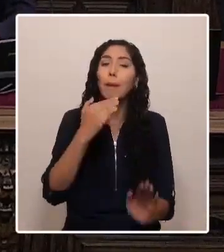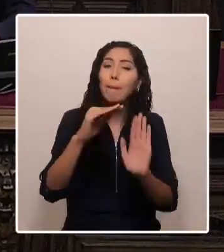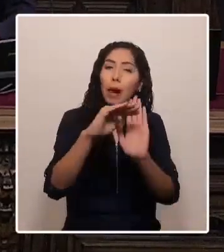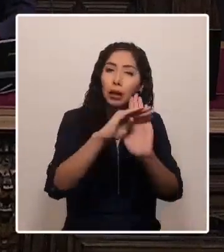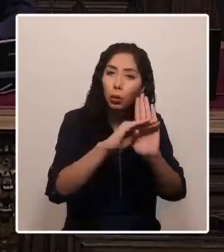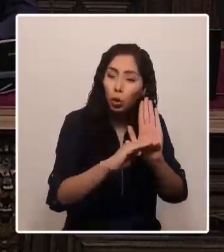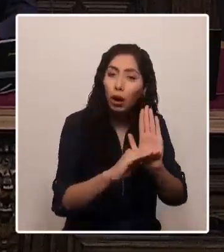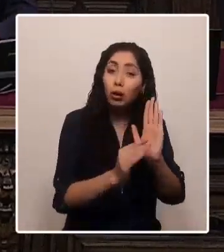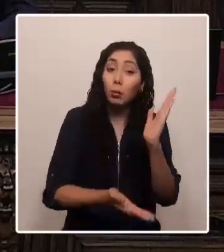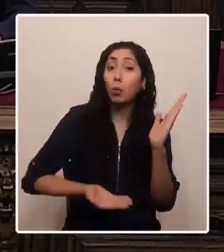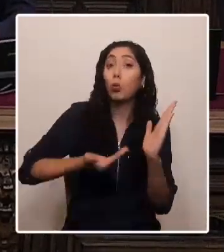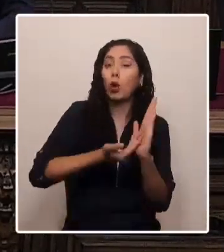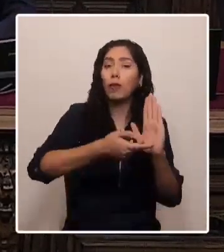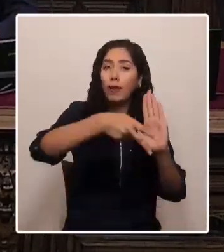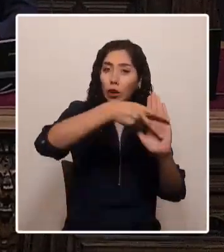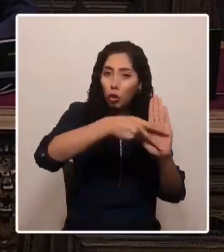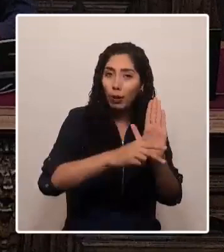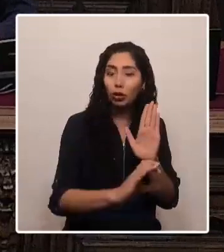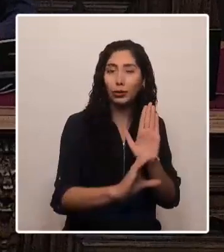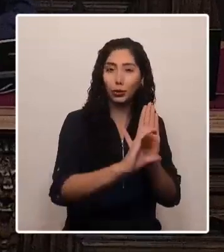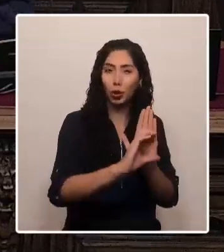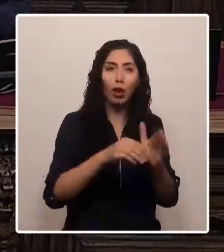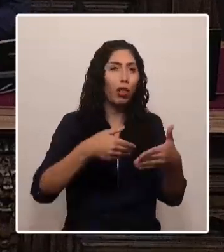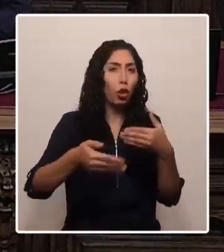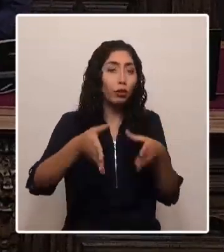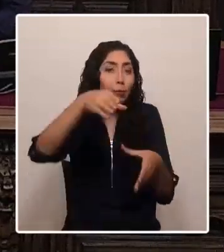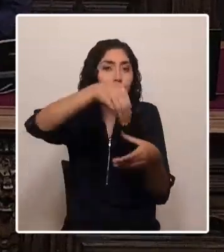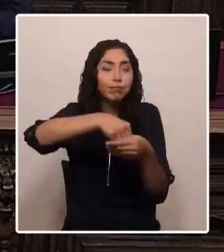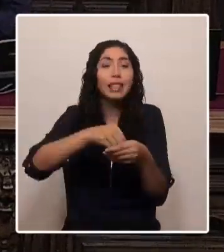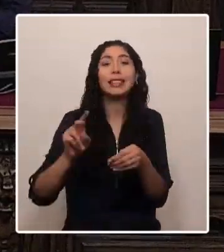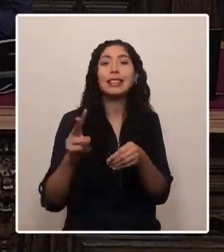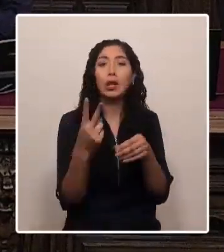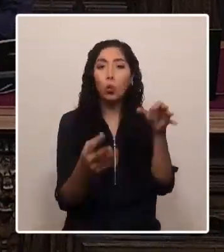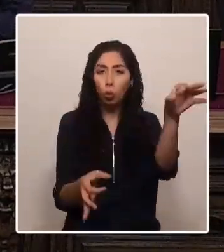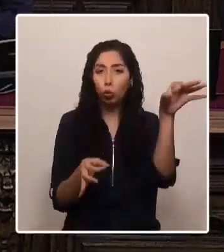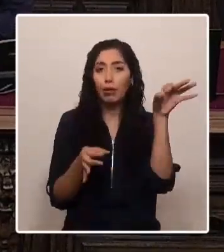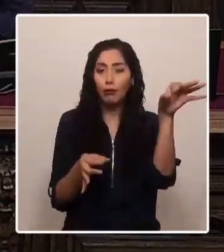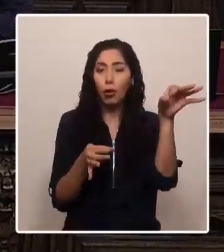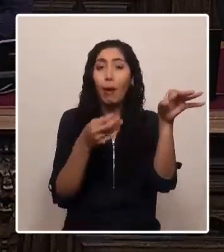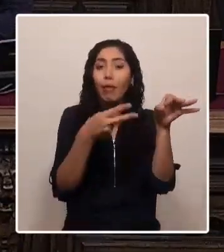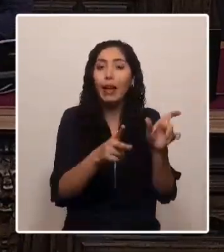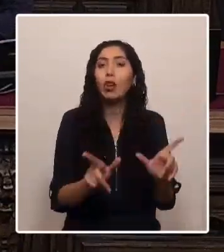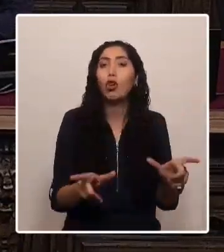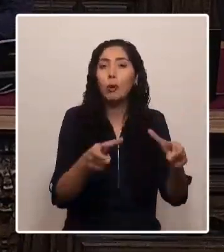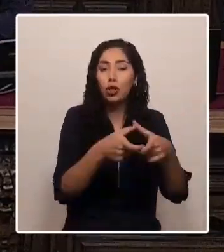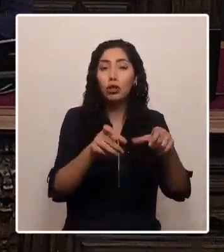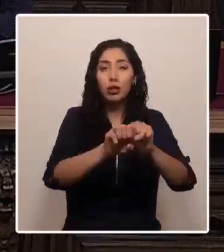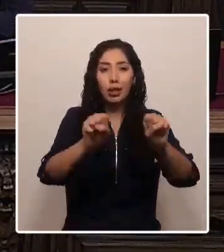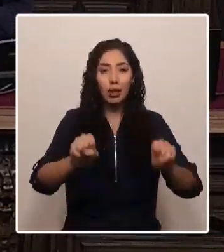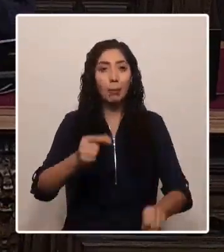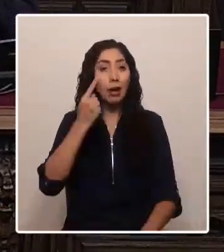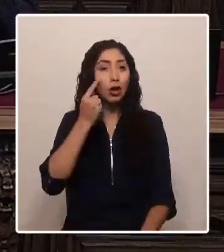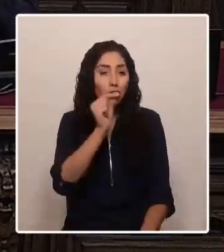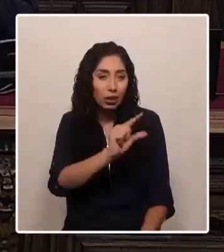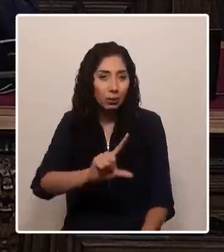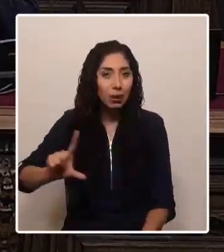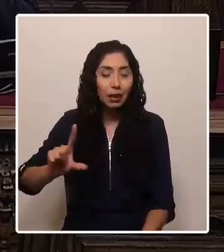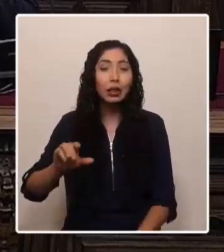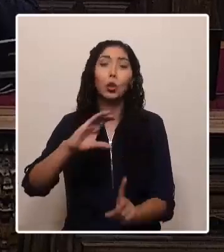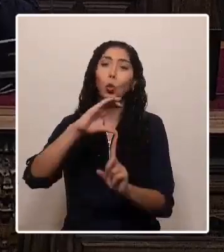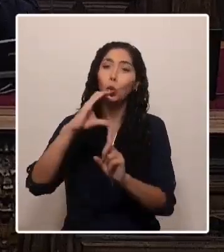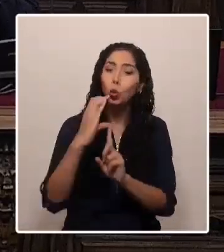propuestas de normas constitucionales que están contenidas en el segundo informe de la Comisión sobre Sistemas de Conocimientos,